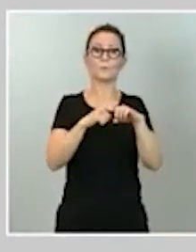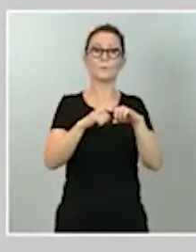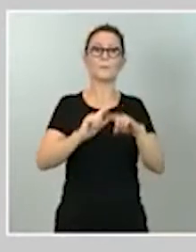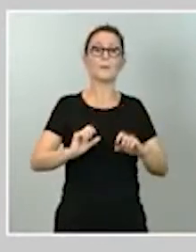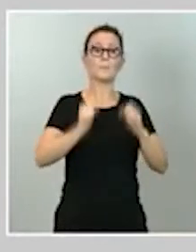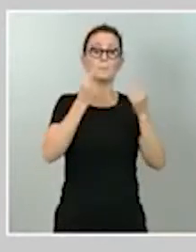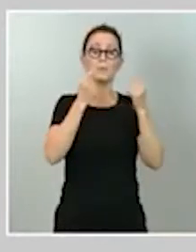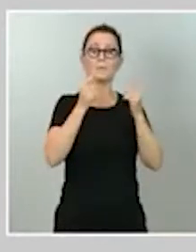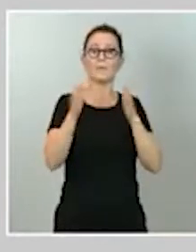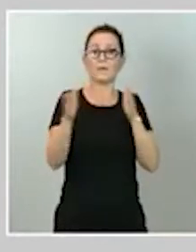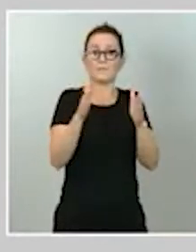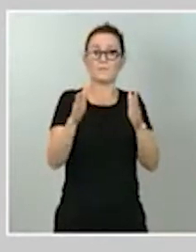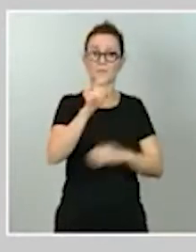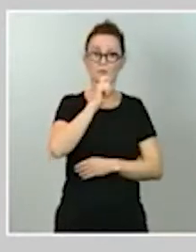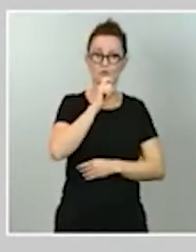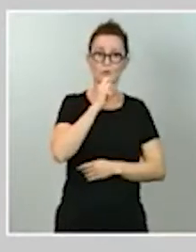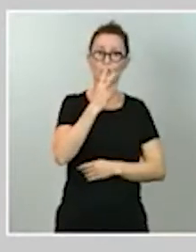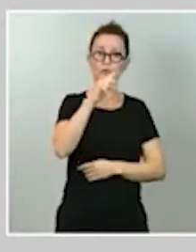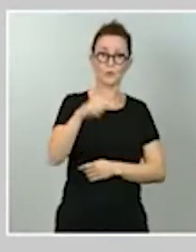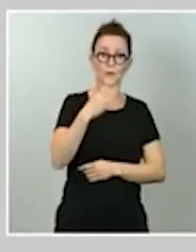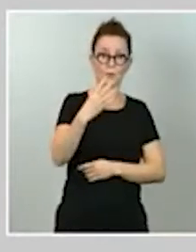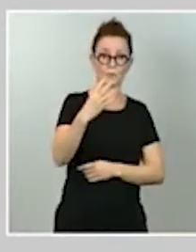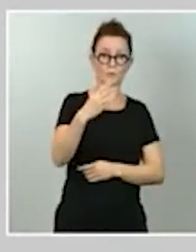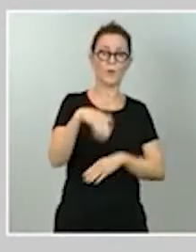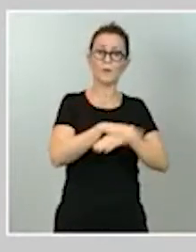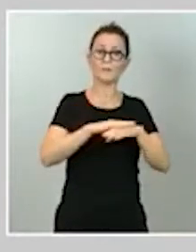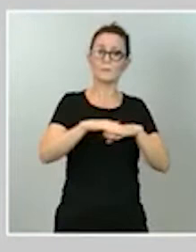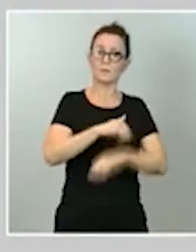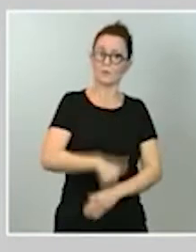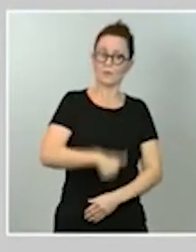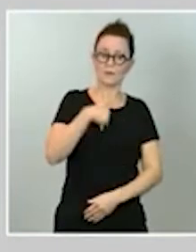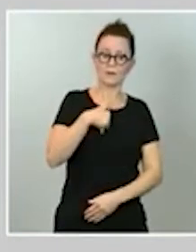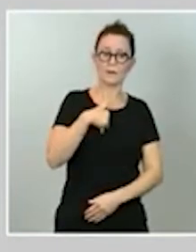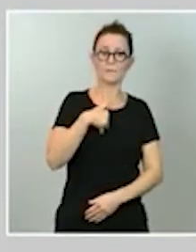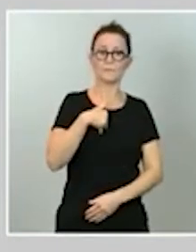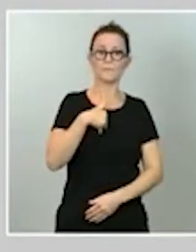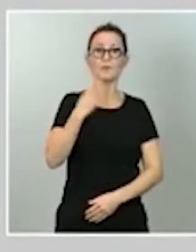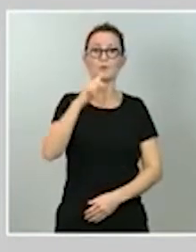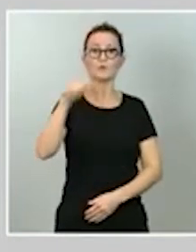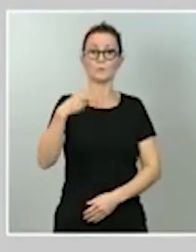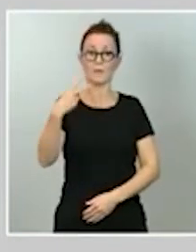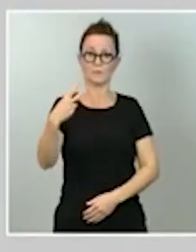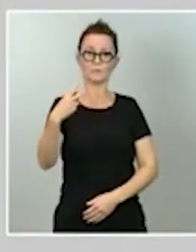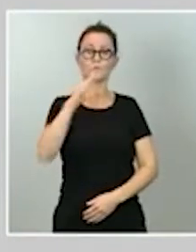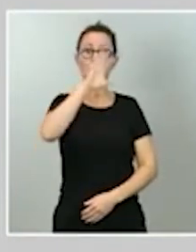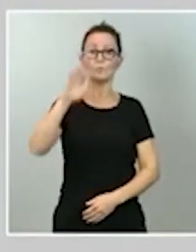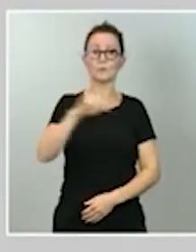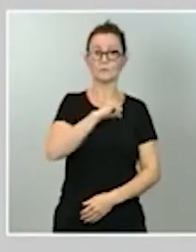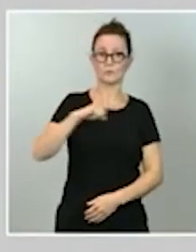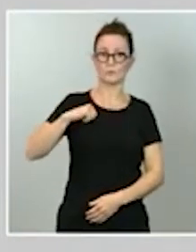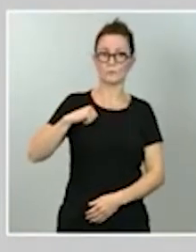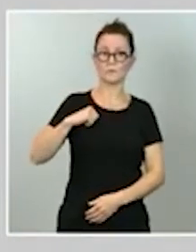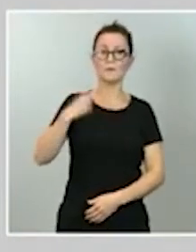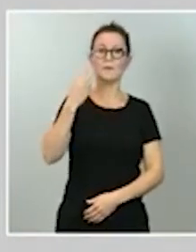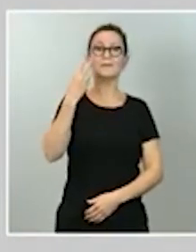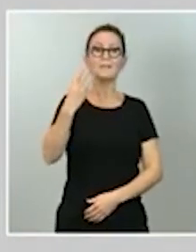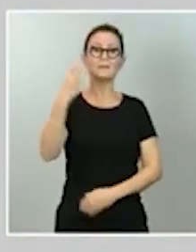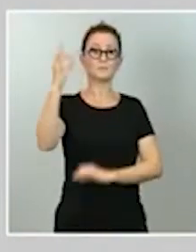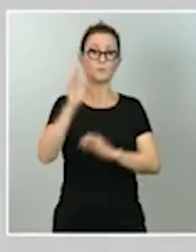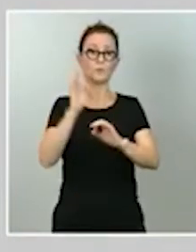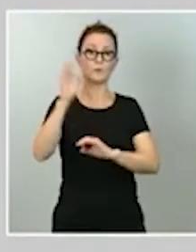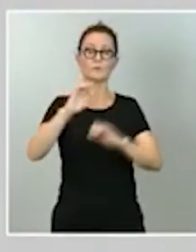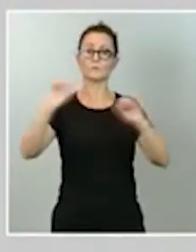un 2 con 4 administración general del estado un 2 con 2 comunidades autónomas un 3% seguridad social